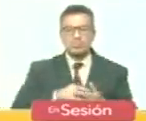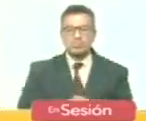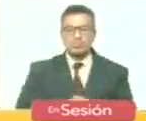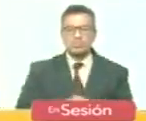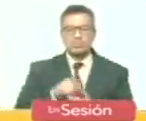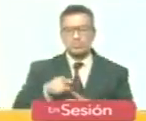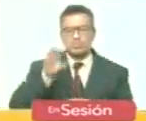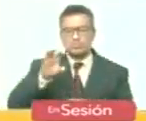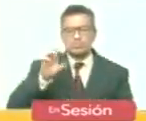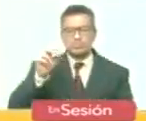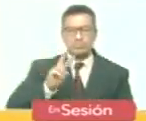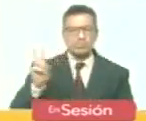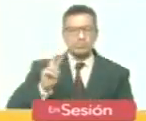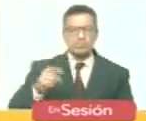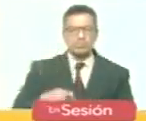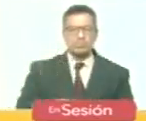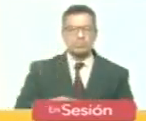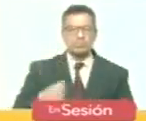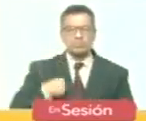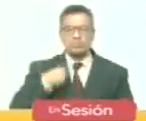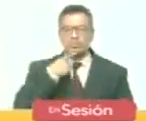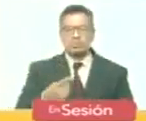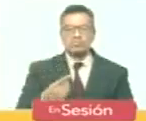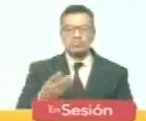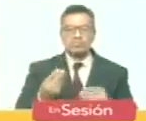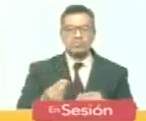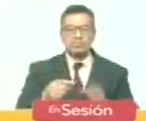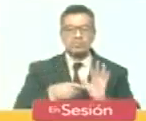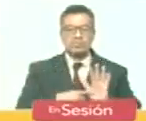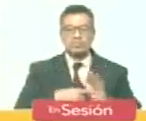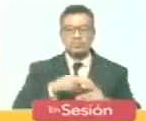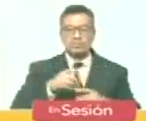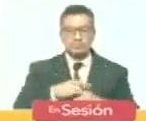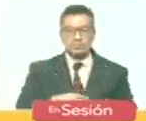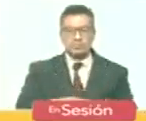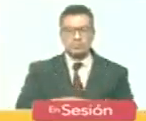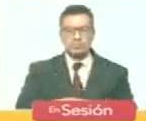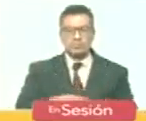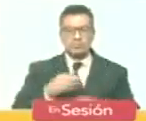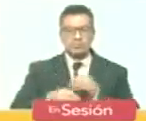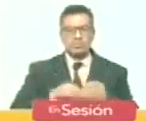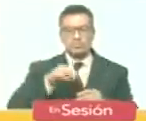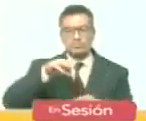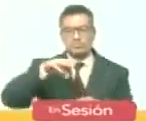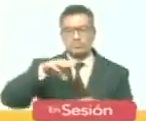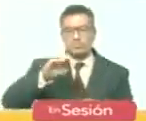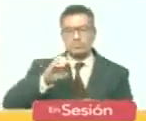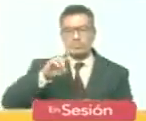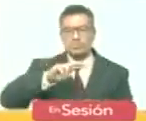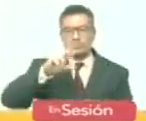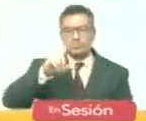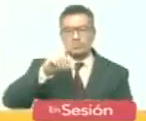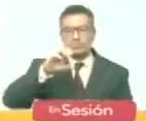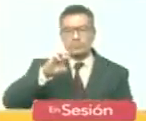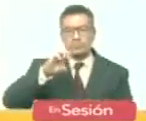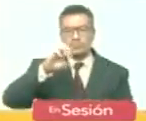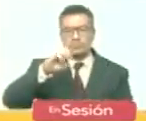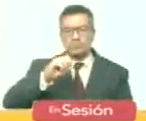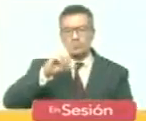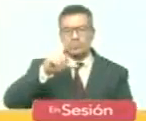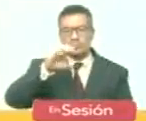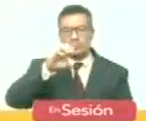en el país que está suficientemente demostrado que la criolla estaba dentro de ese golpe contra Medina